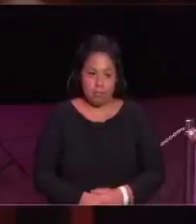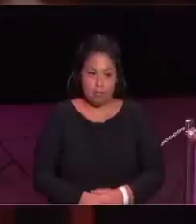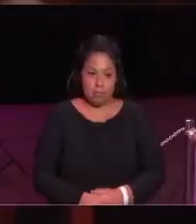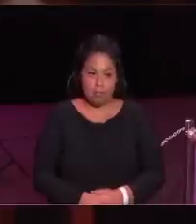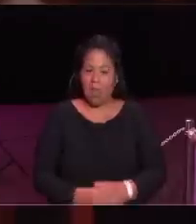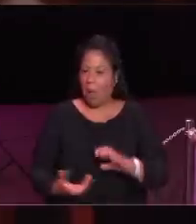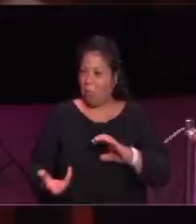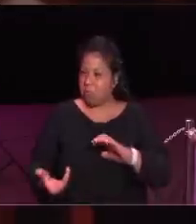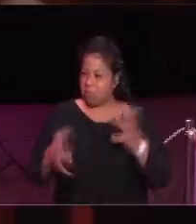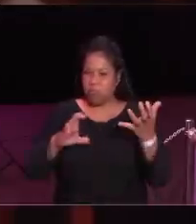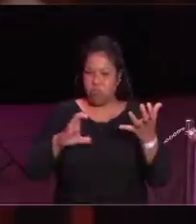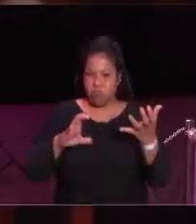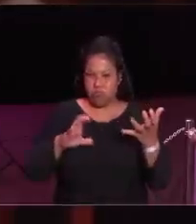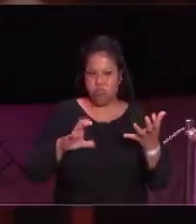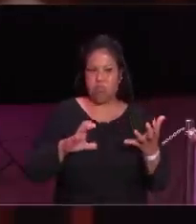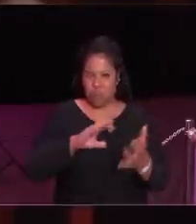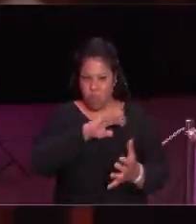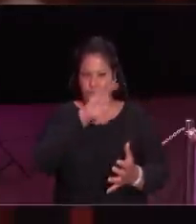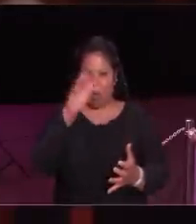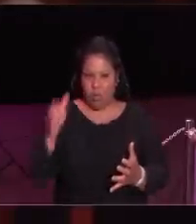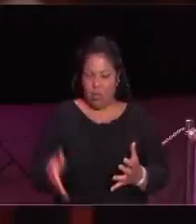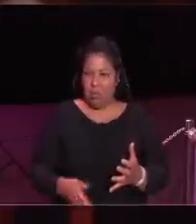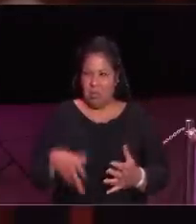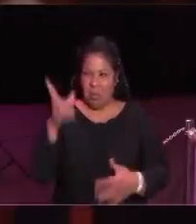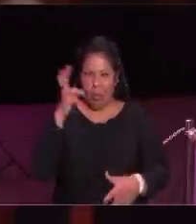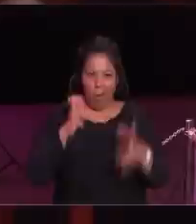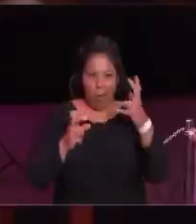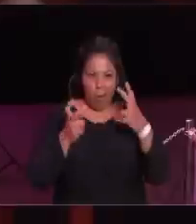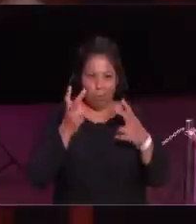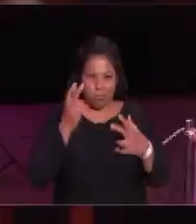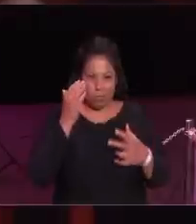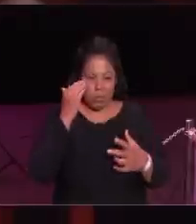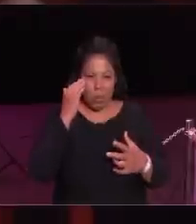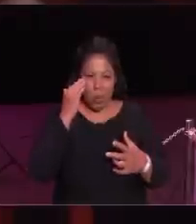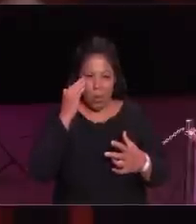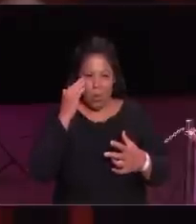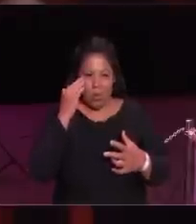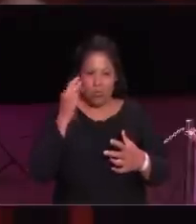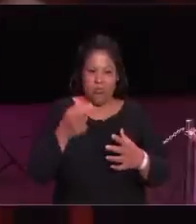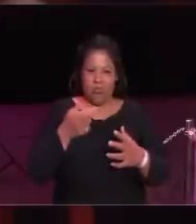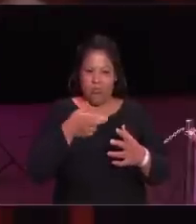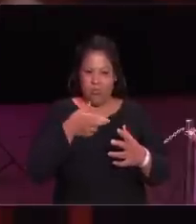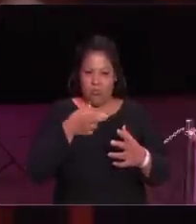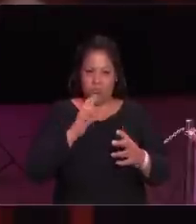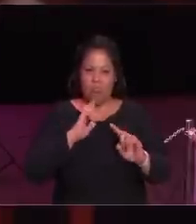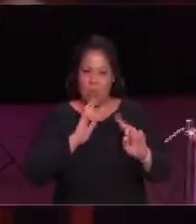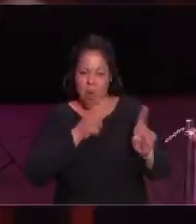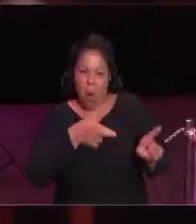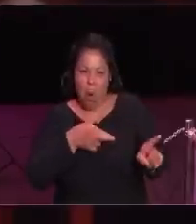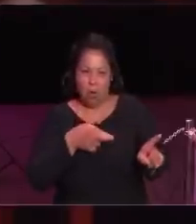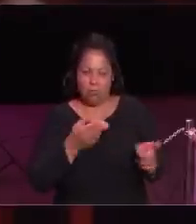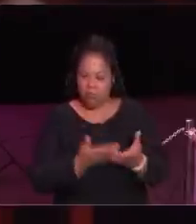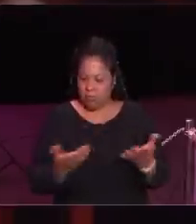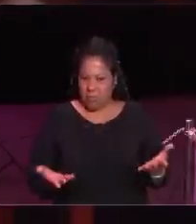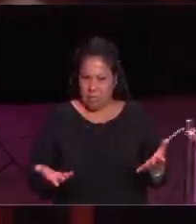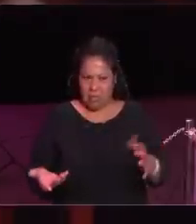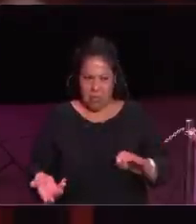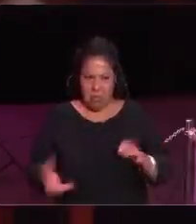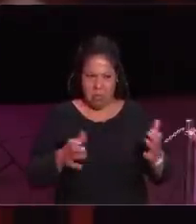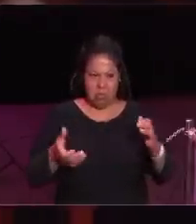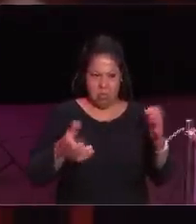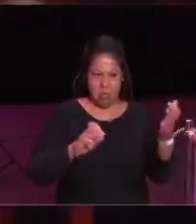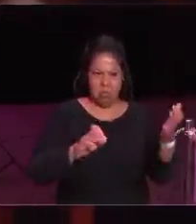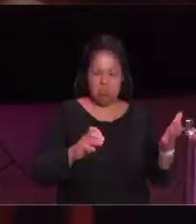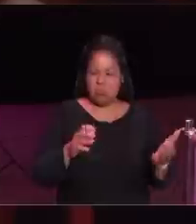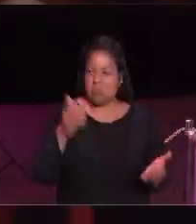We heard many reports of how bad things were going to get. Escuchamos muchos informes